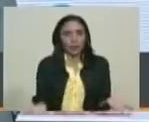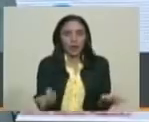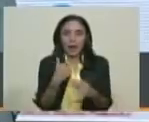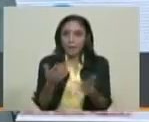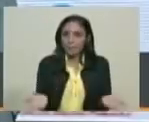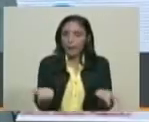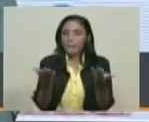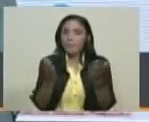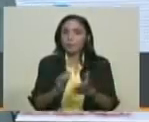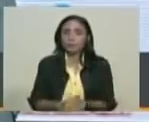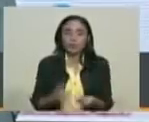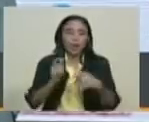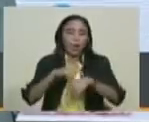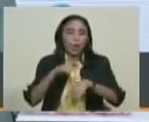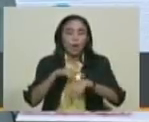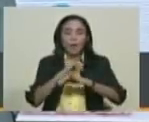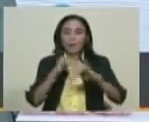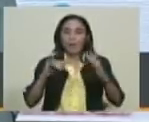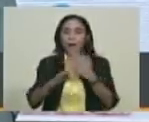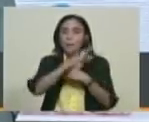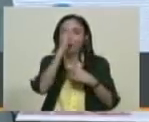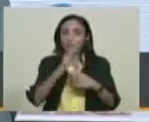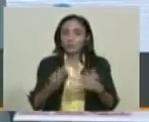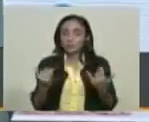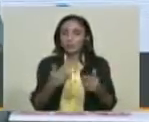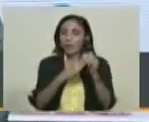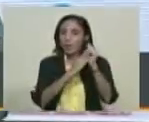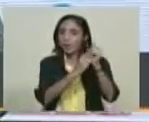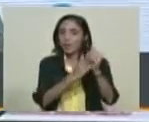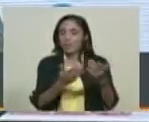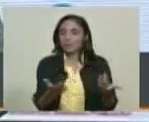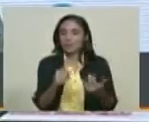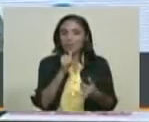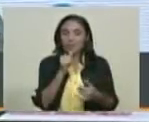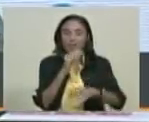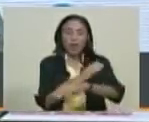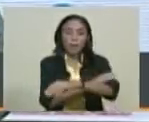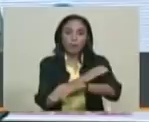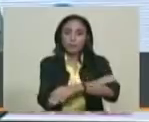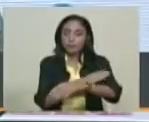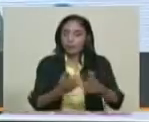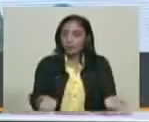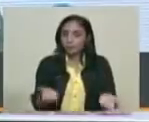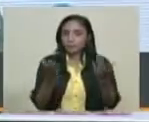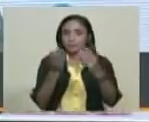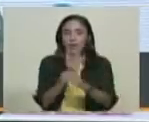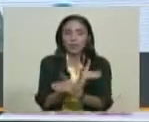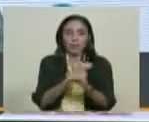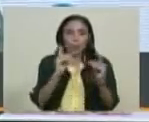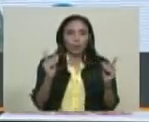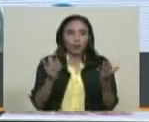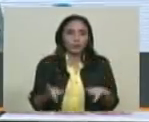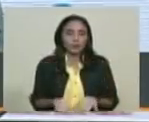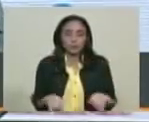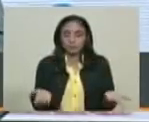que Brasil lidere la recuperación de la democracia en